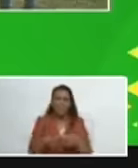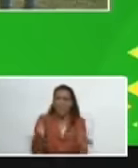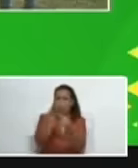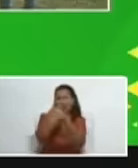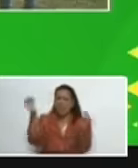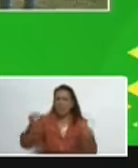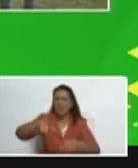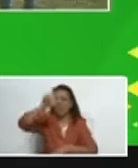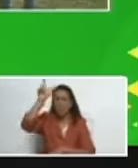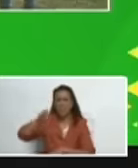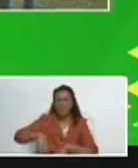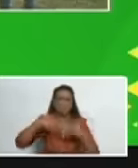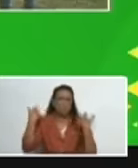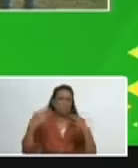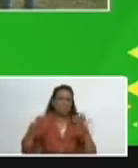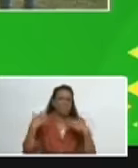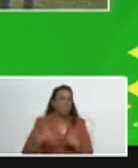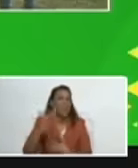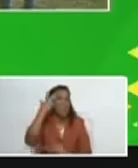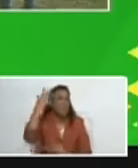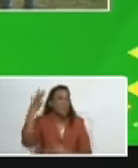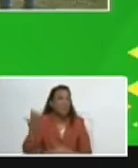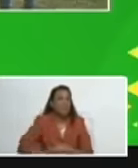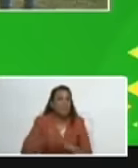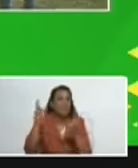Excelente, mira. Muy importante.